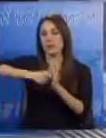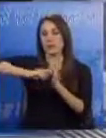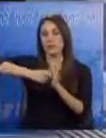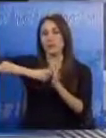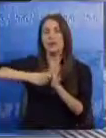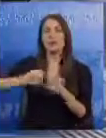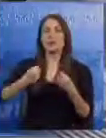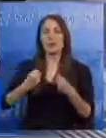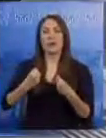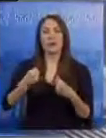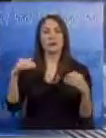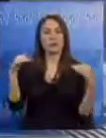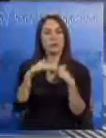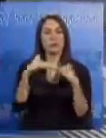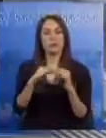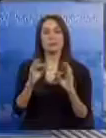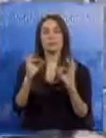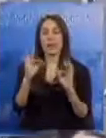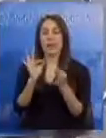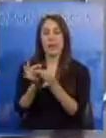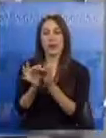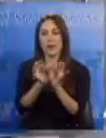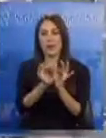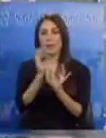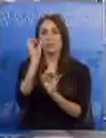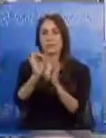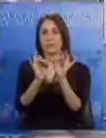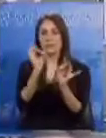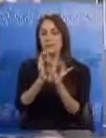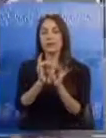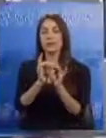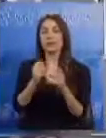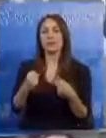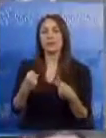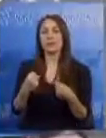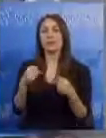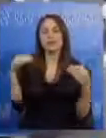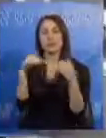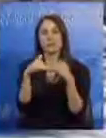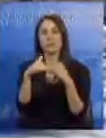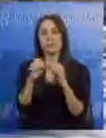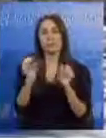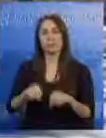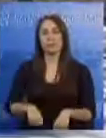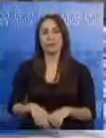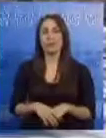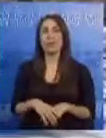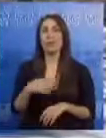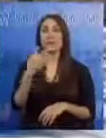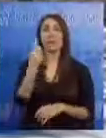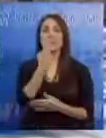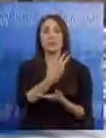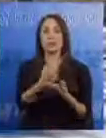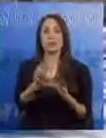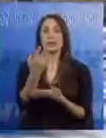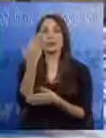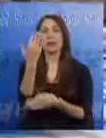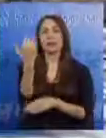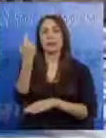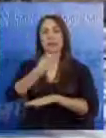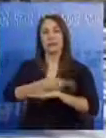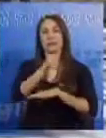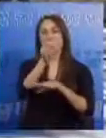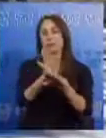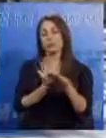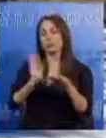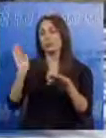puente y que se realizarán algunos ajustes para reforzar su estructura. Durante estos 15 días de restricción, los usuarios pueden tomar